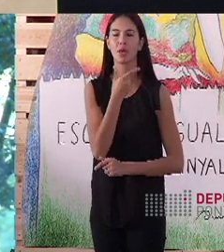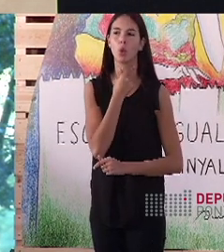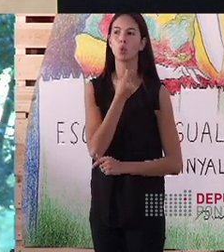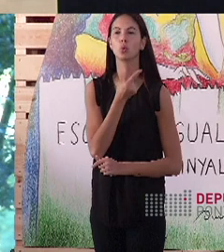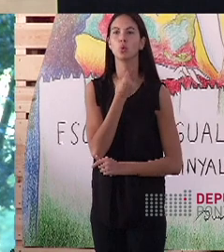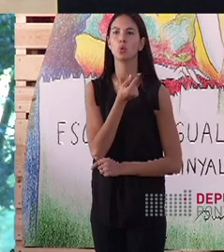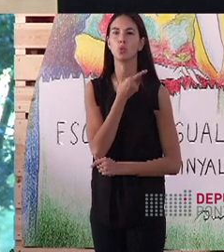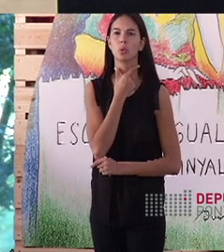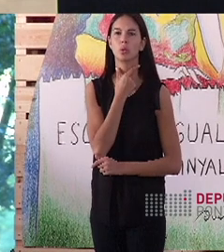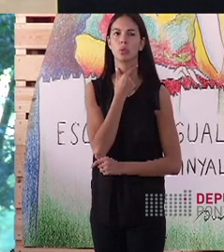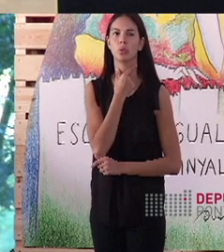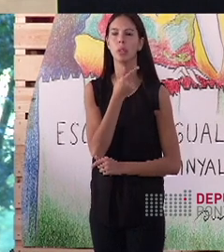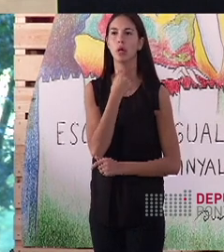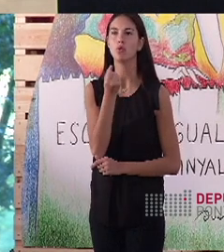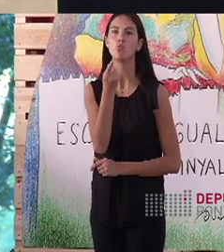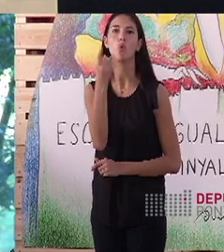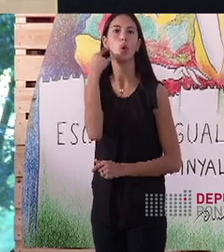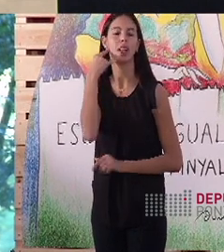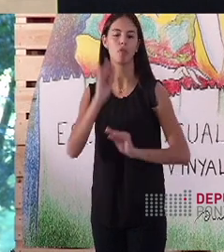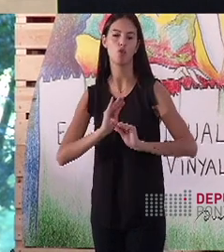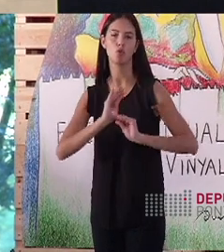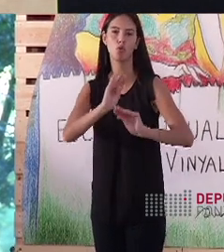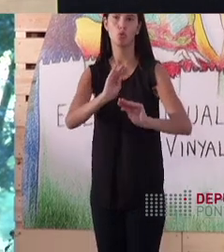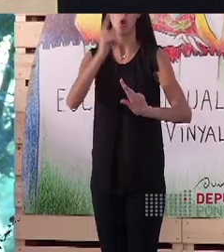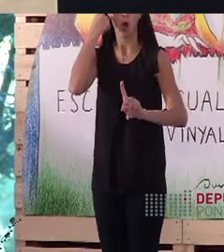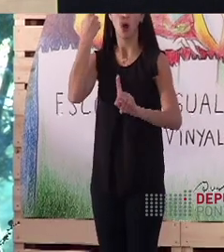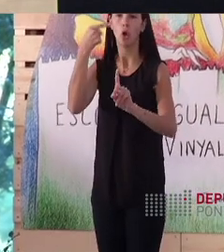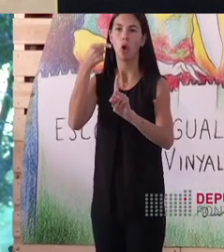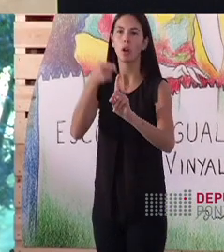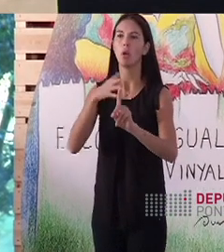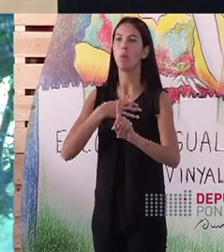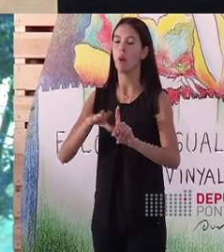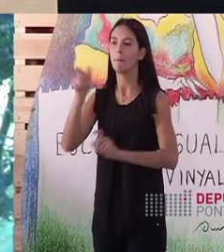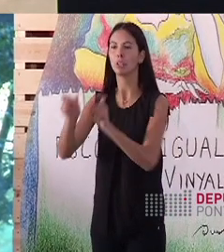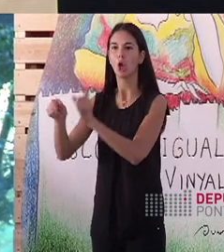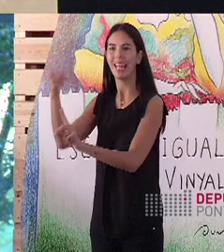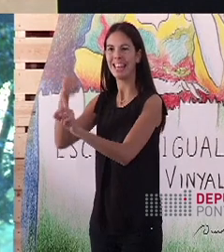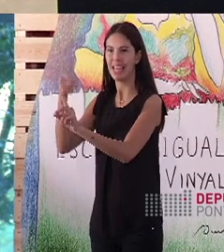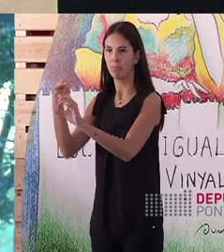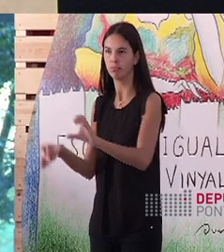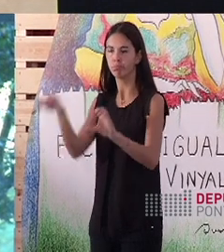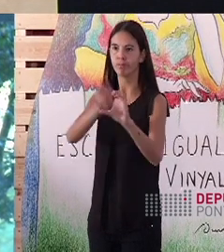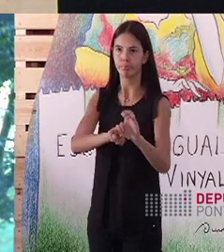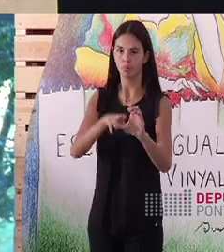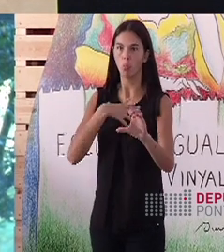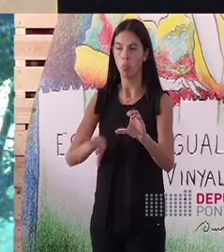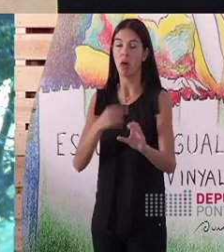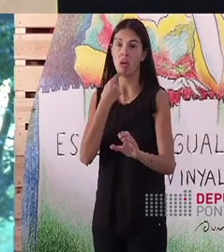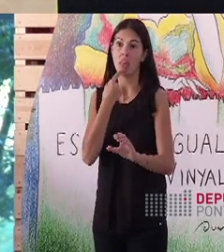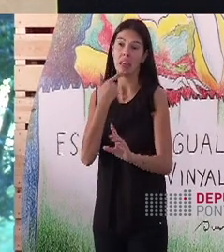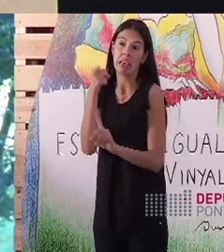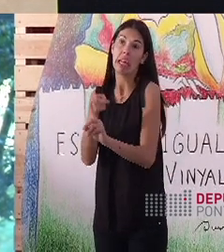gustaría tener su teléfono para que pudiese recoger a clientes, decía el señor, a